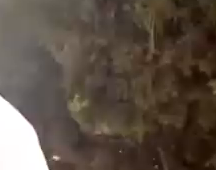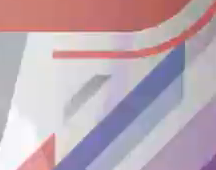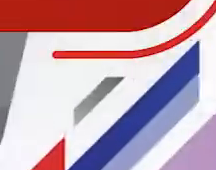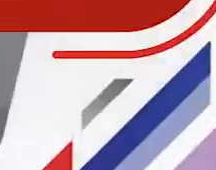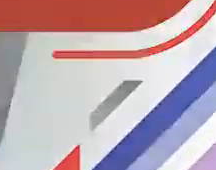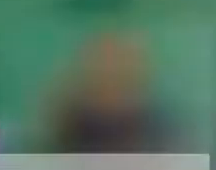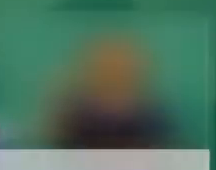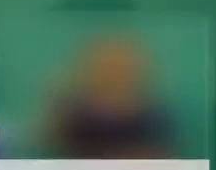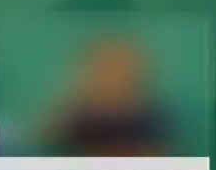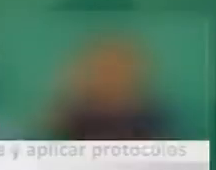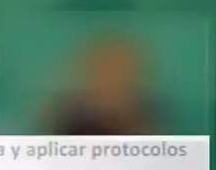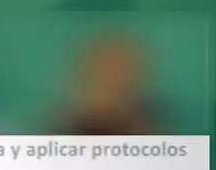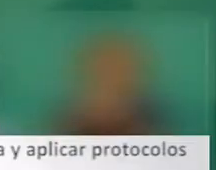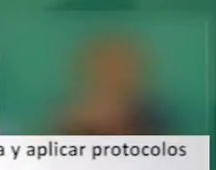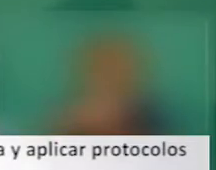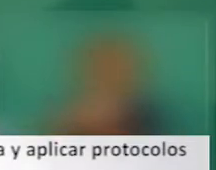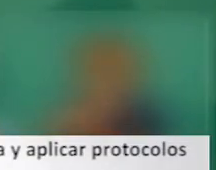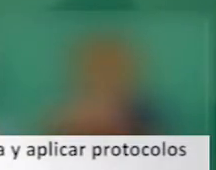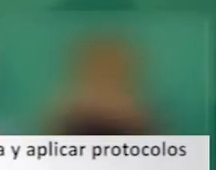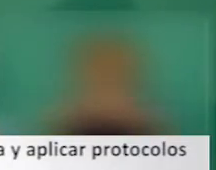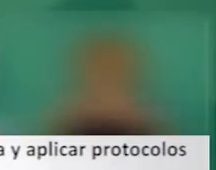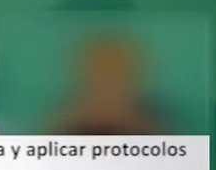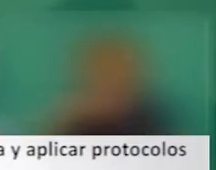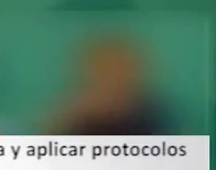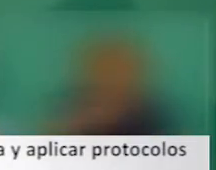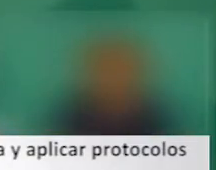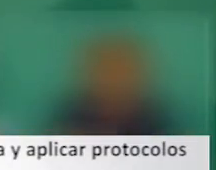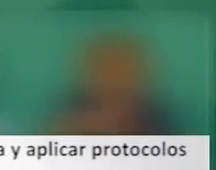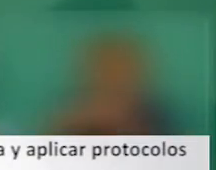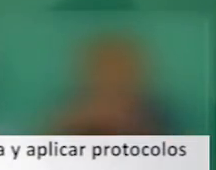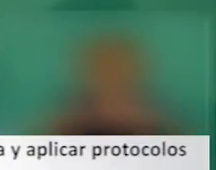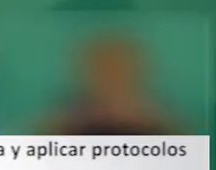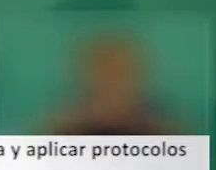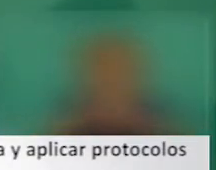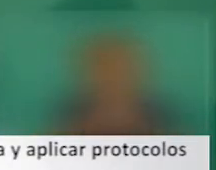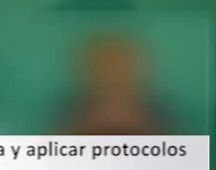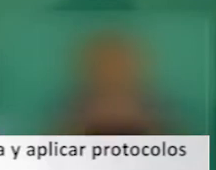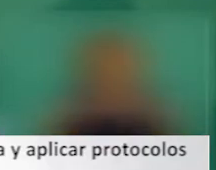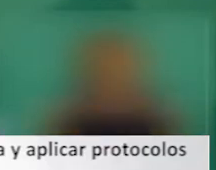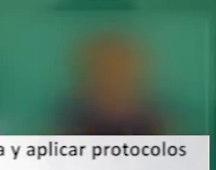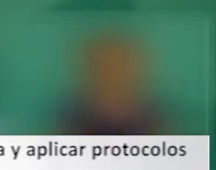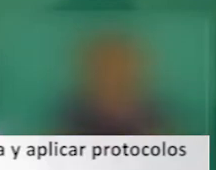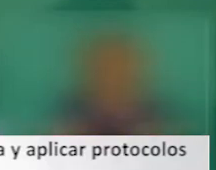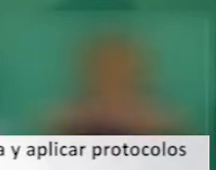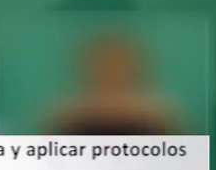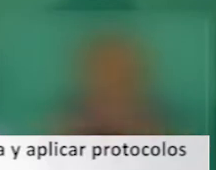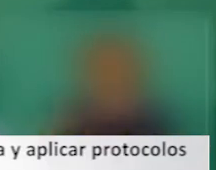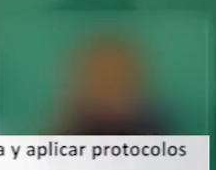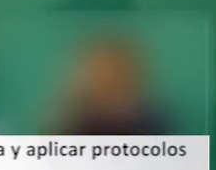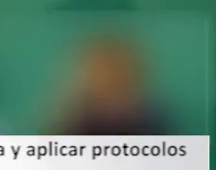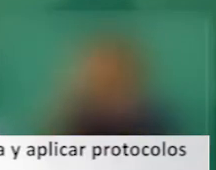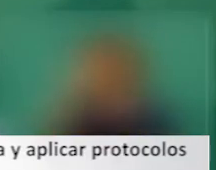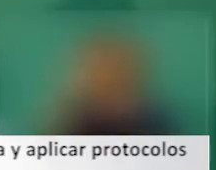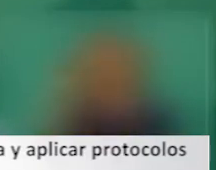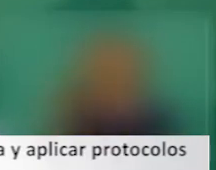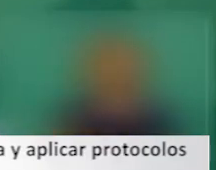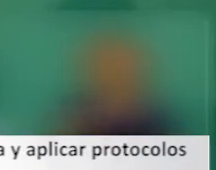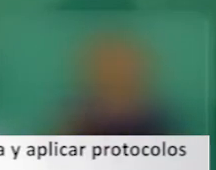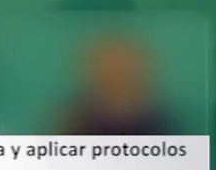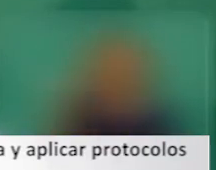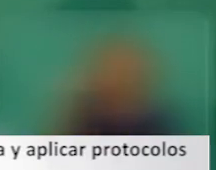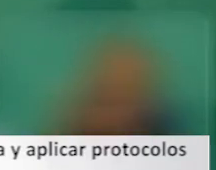tiempo. Hugo López-Gatell Ramírez, subsecretario de Prevención y Promoción de la Salud, exhortó a los gobiernos estatales y